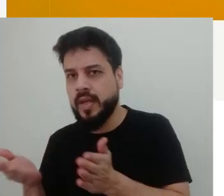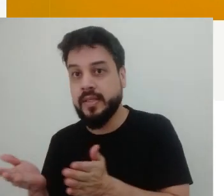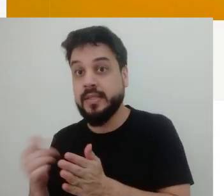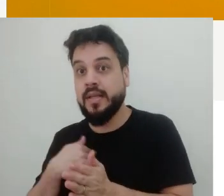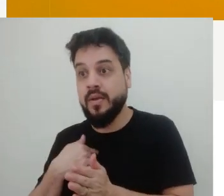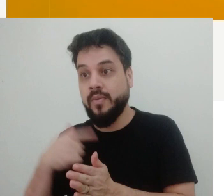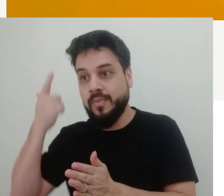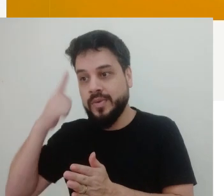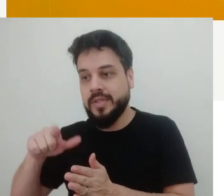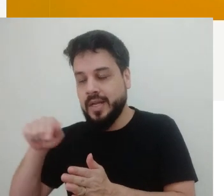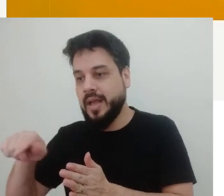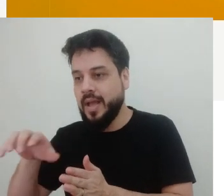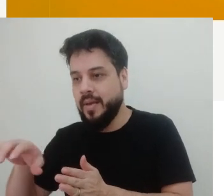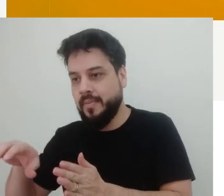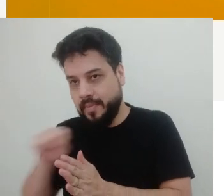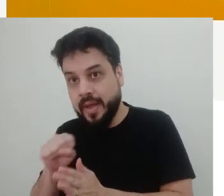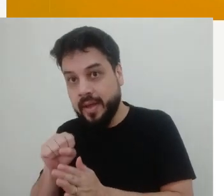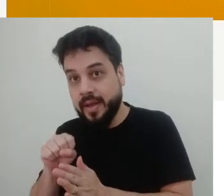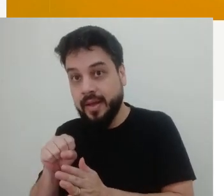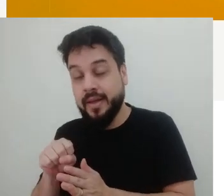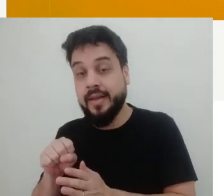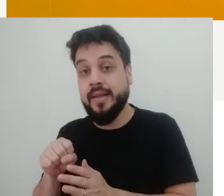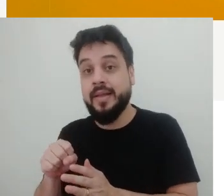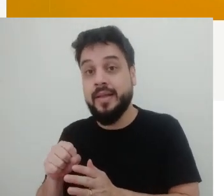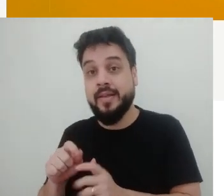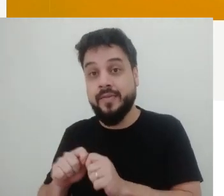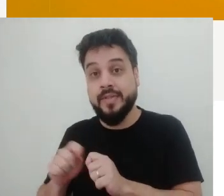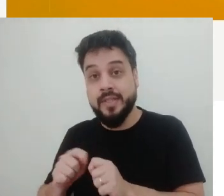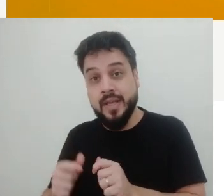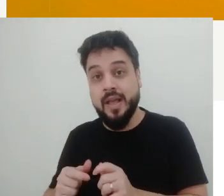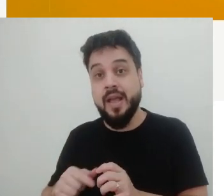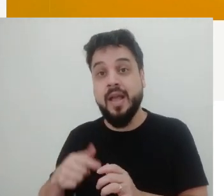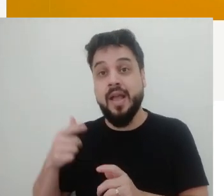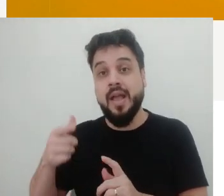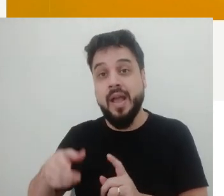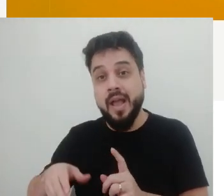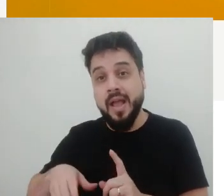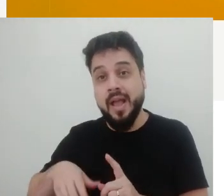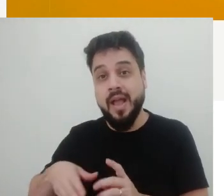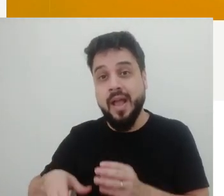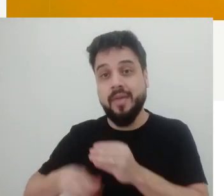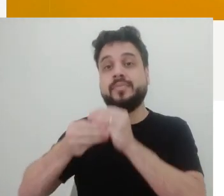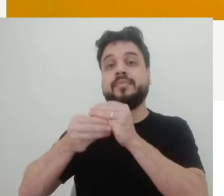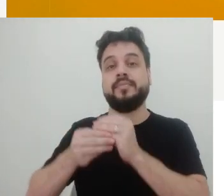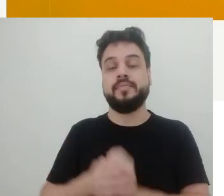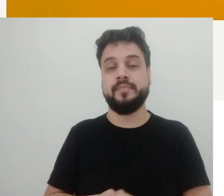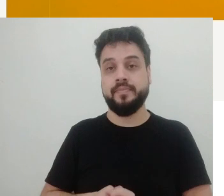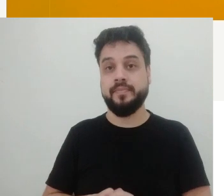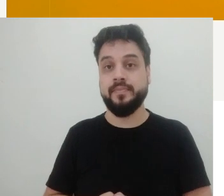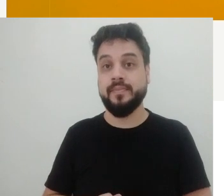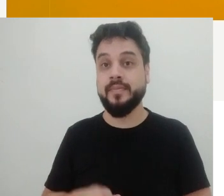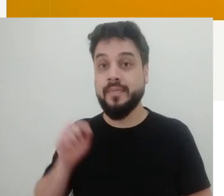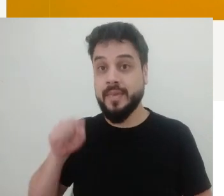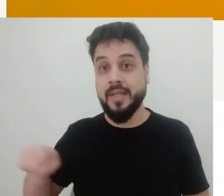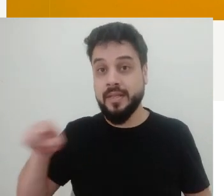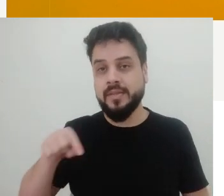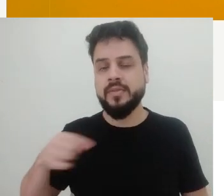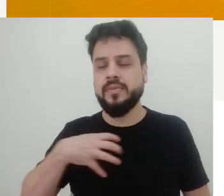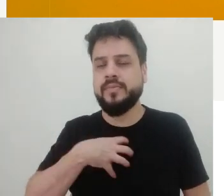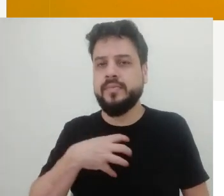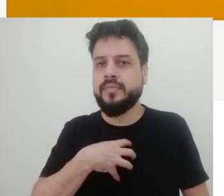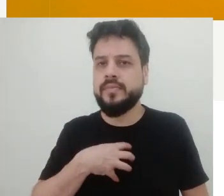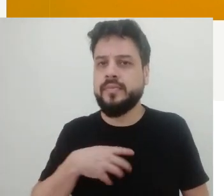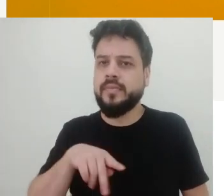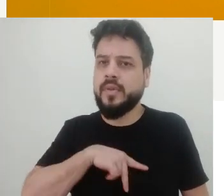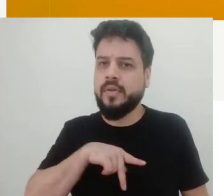justamente a intentar hacer una serie de ampliaciones a los estudios del pensamiento